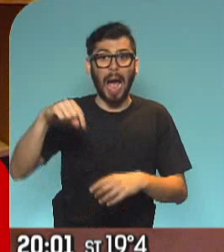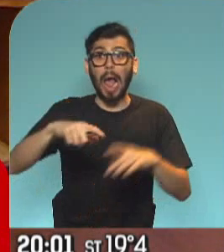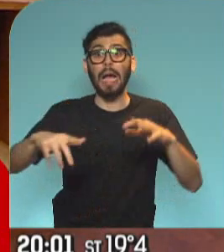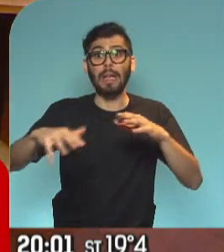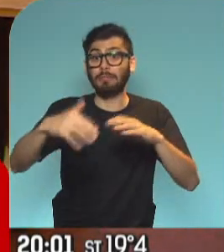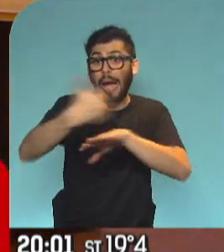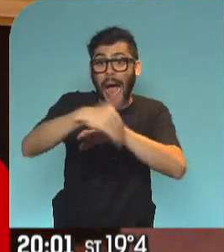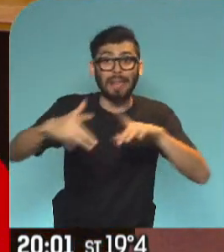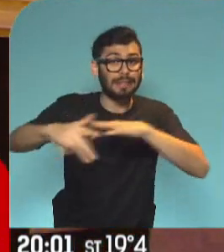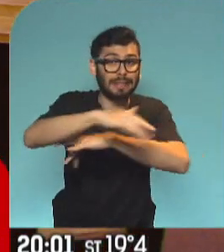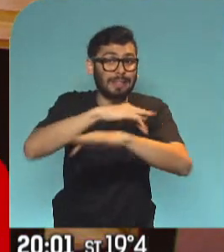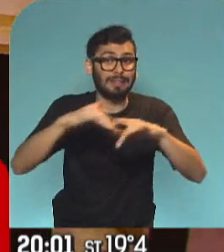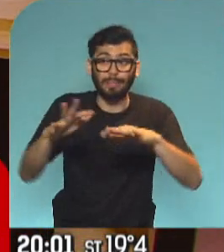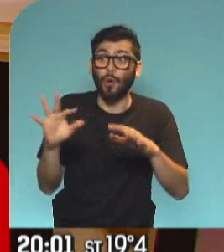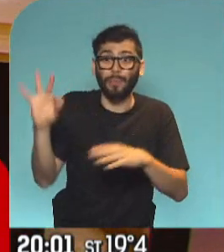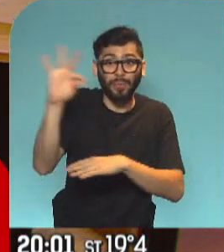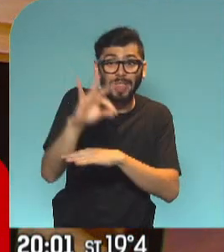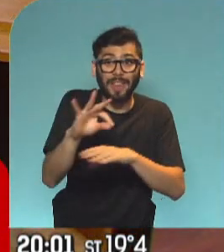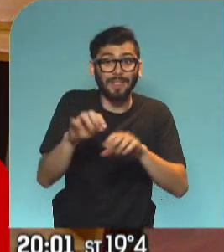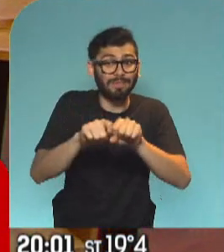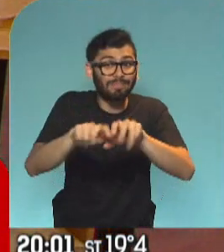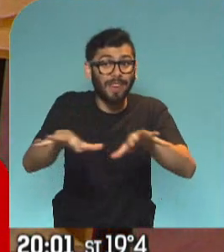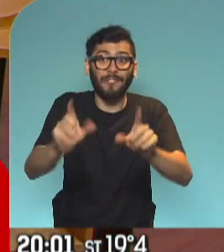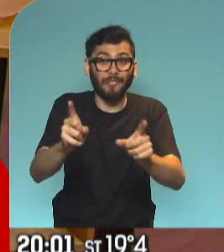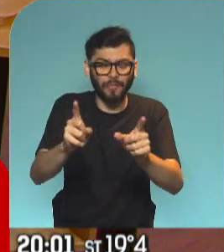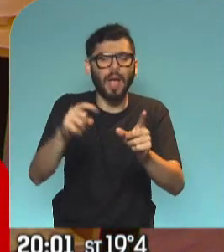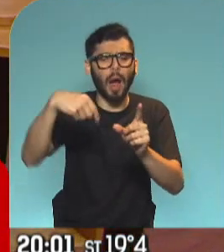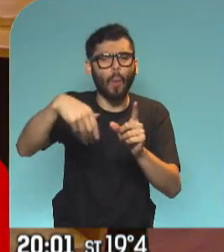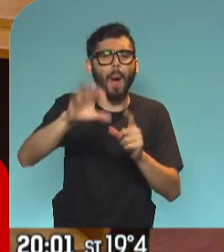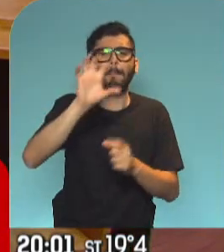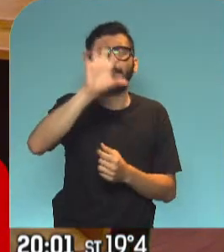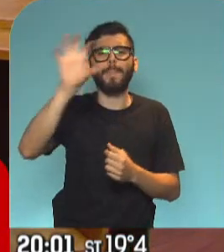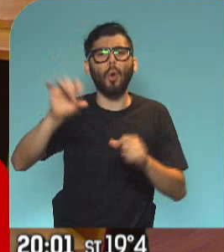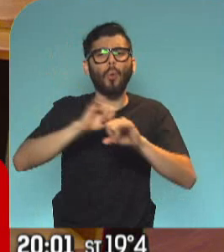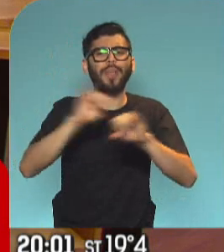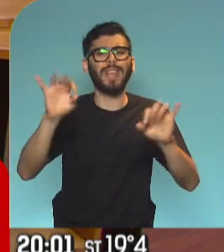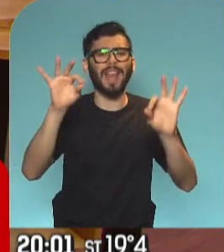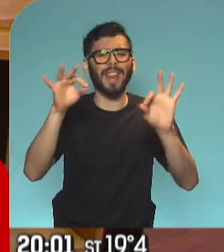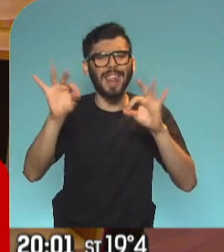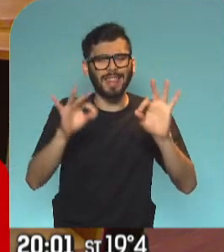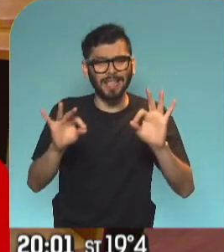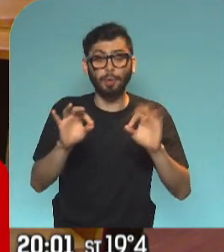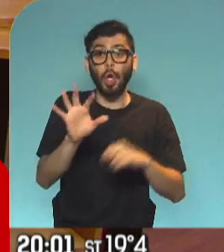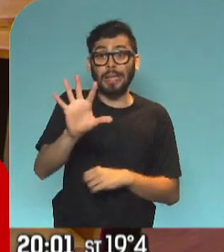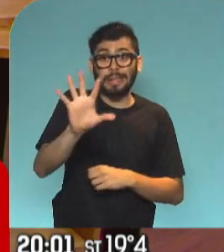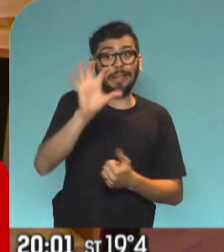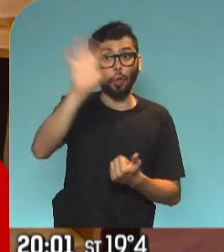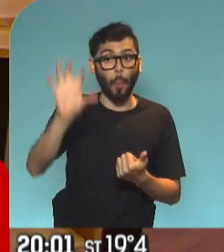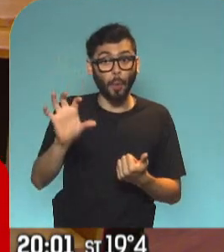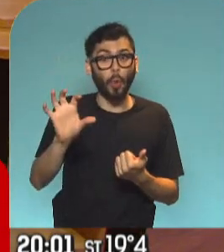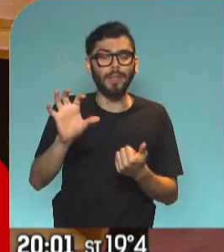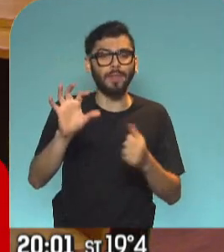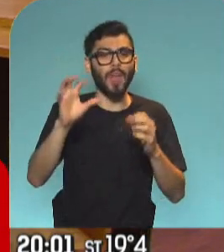cuidarse más que nunca. Como siempre, hay detalles de provincia por provincia en nuestro país, pero hay 5 provincias que también registran récord de contagios.